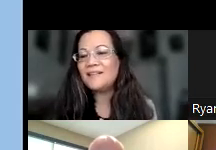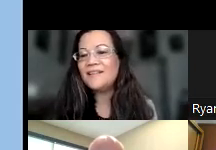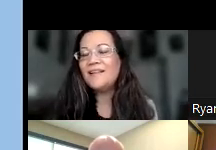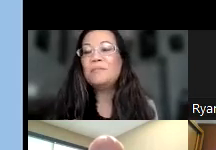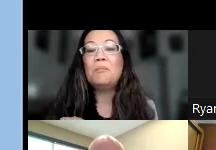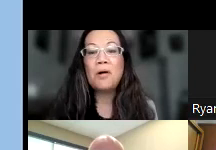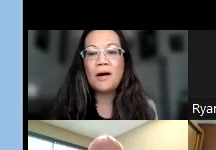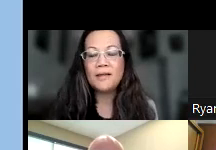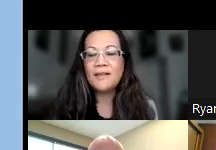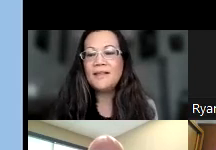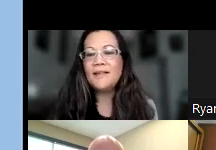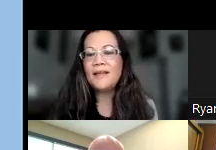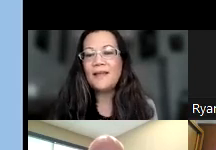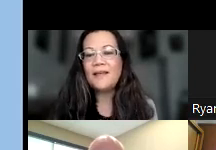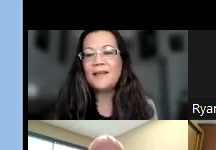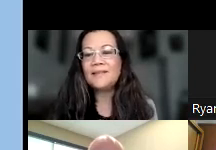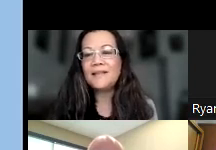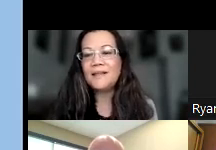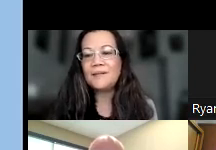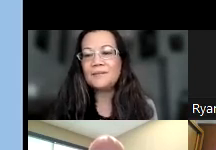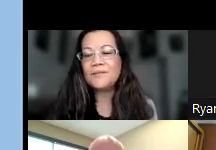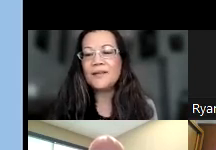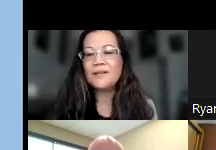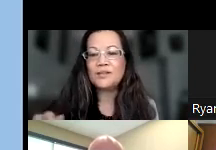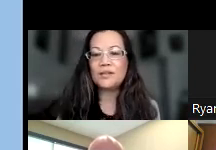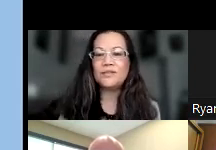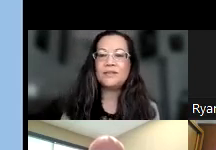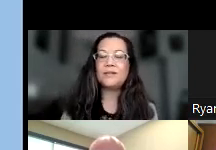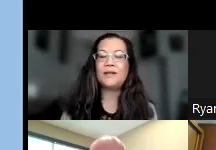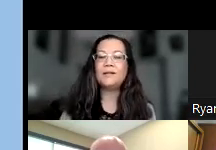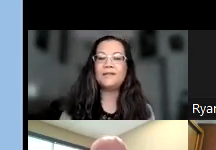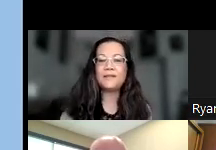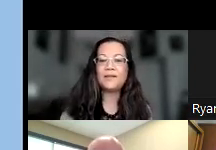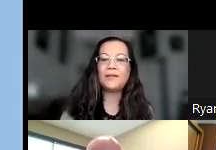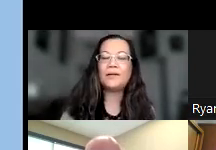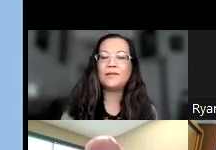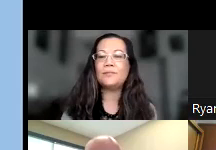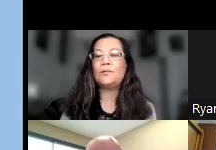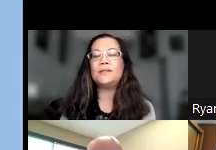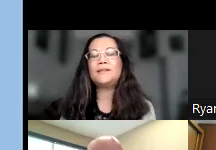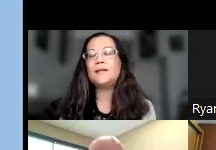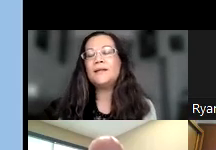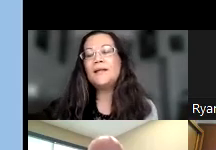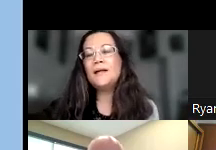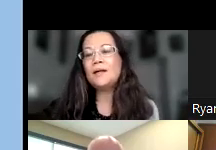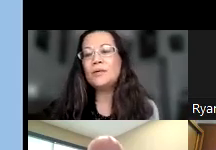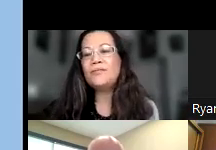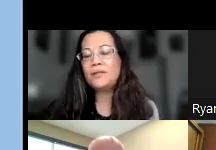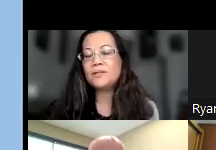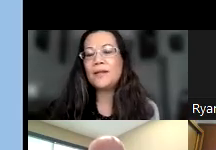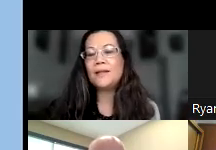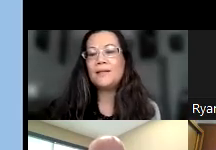español, en inglés, en español y en Hmong. Y los servicios que se están mencionando